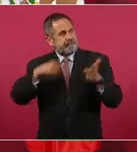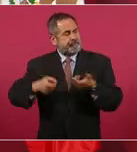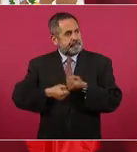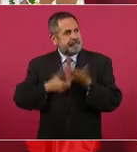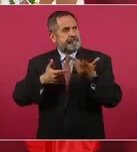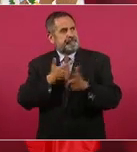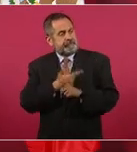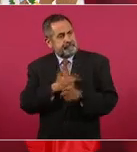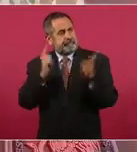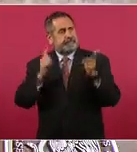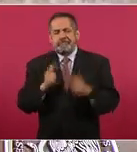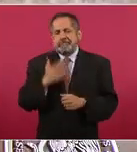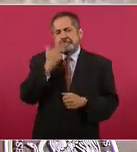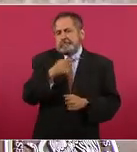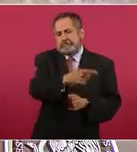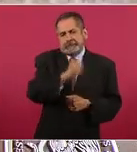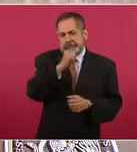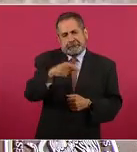de libertad.